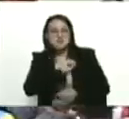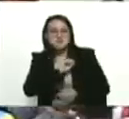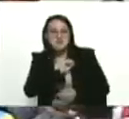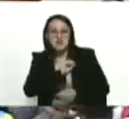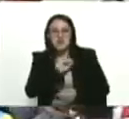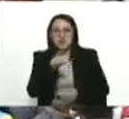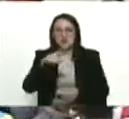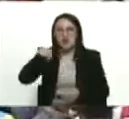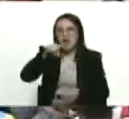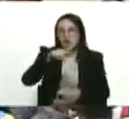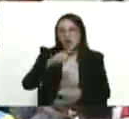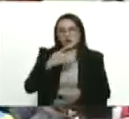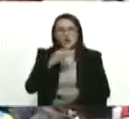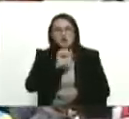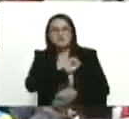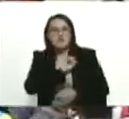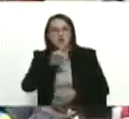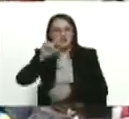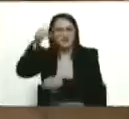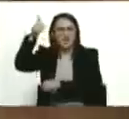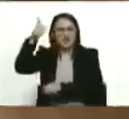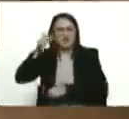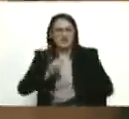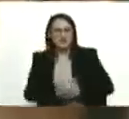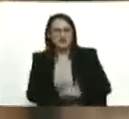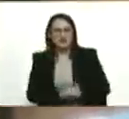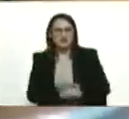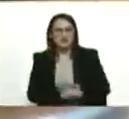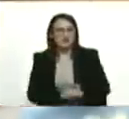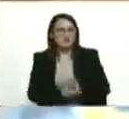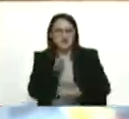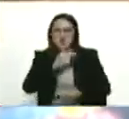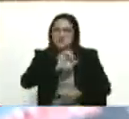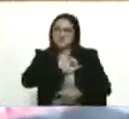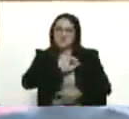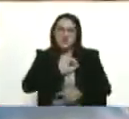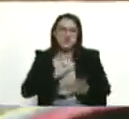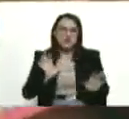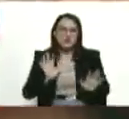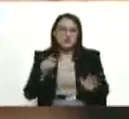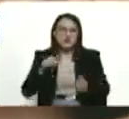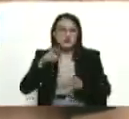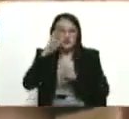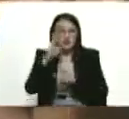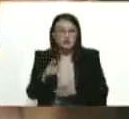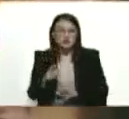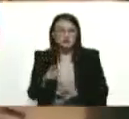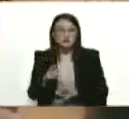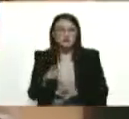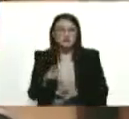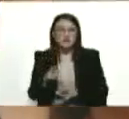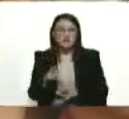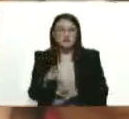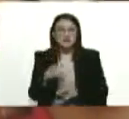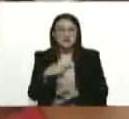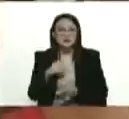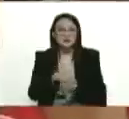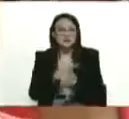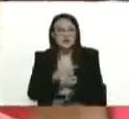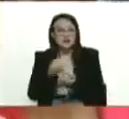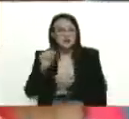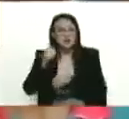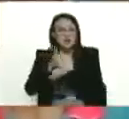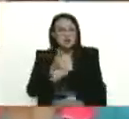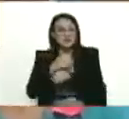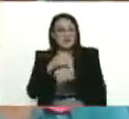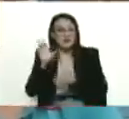jefes. Por eso yo creo, hermanos y hermanas, que este reconocimiento a mis hermanos jefes de calle, de comunidad y